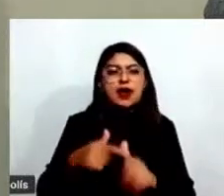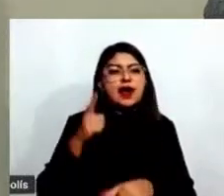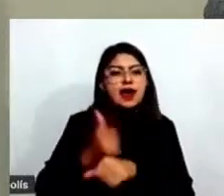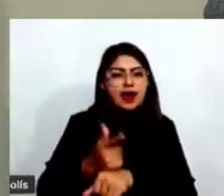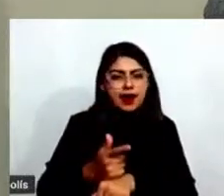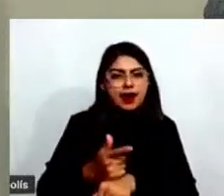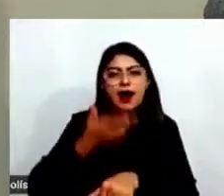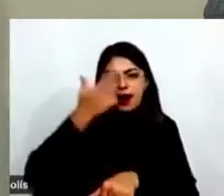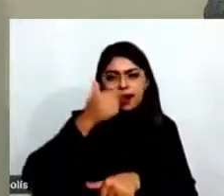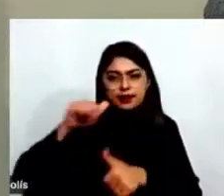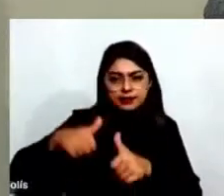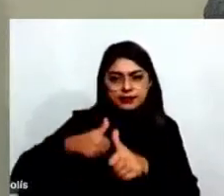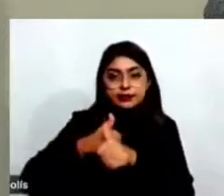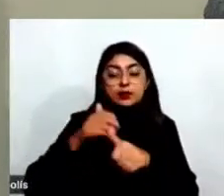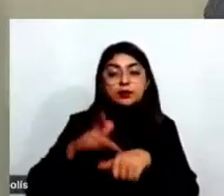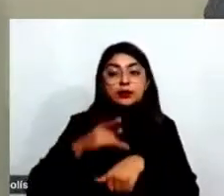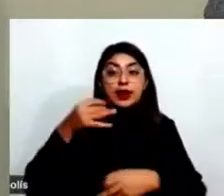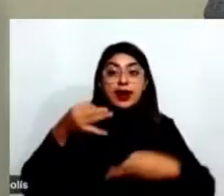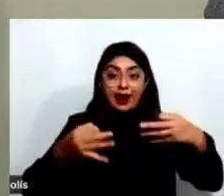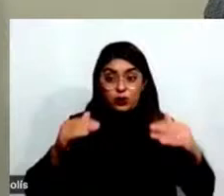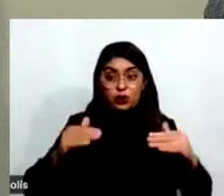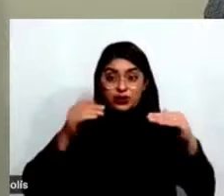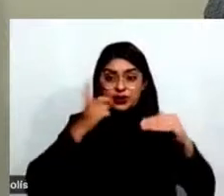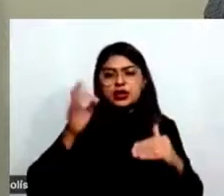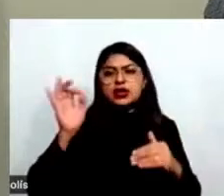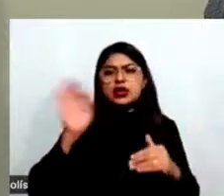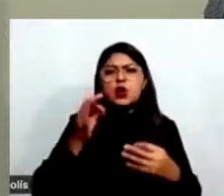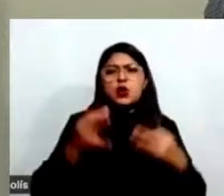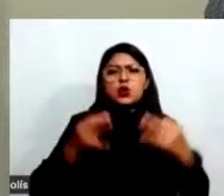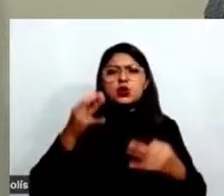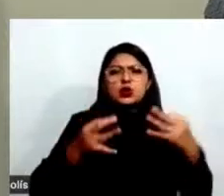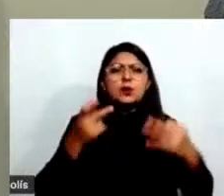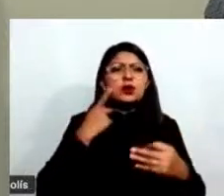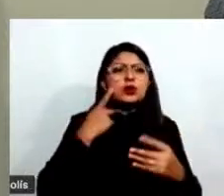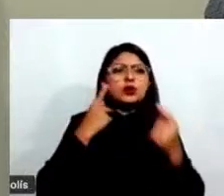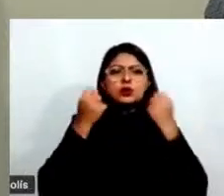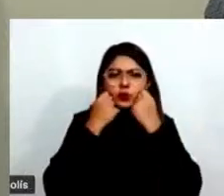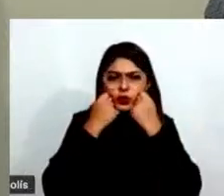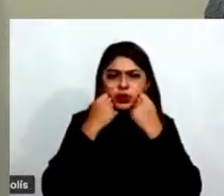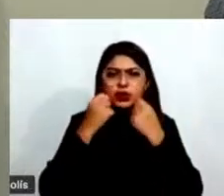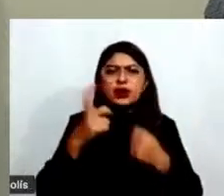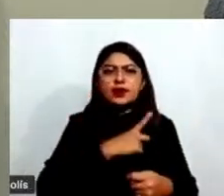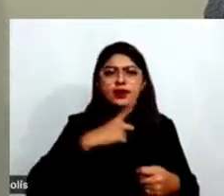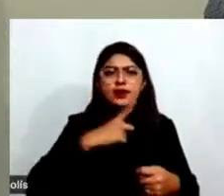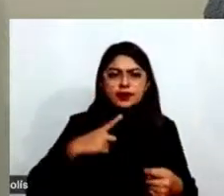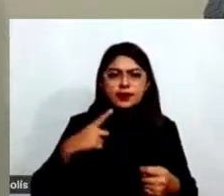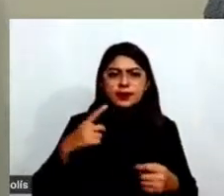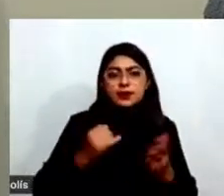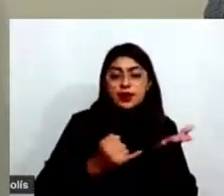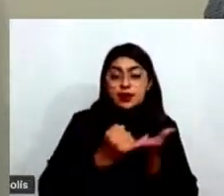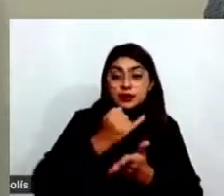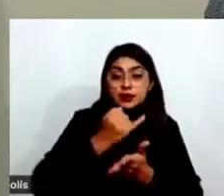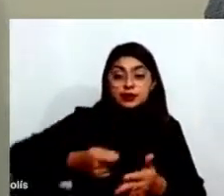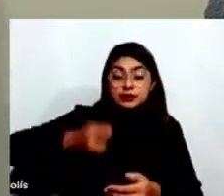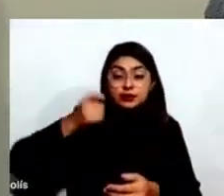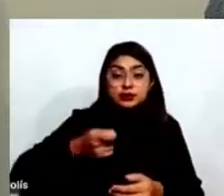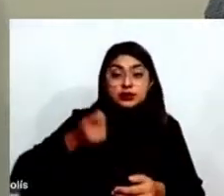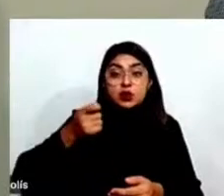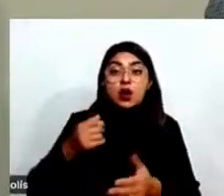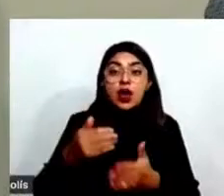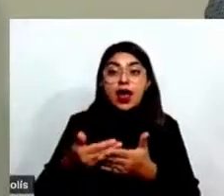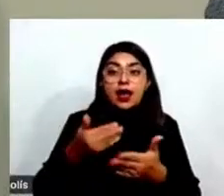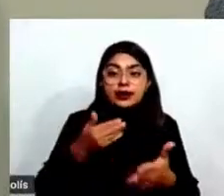aun cuando sea un juicio político, tiene que ser un juicio político, una decisión motivada, no puede quedar simplemente